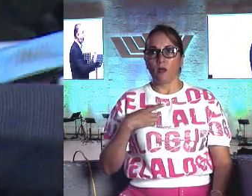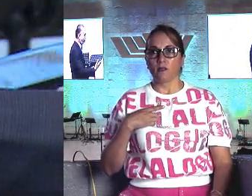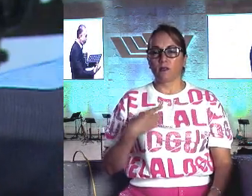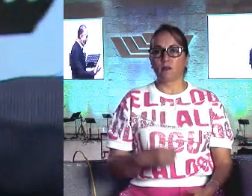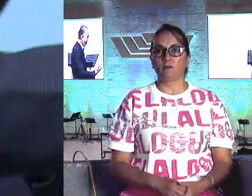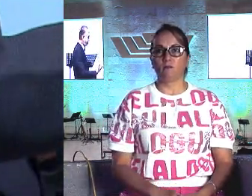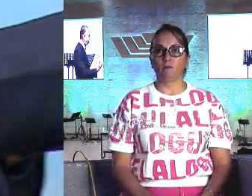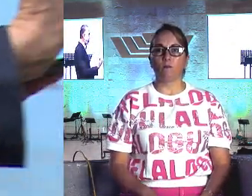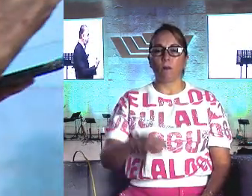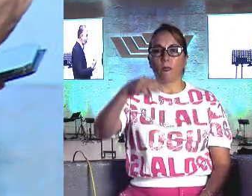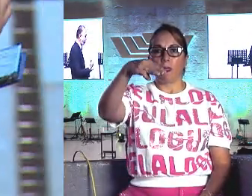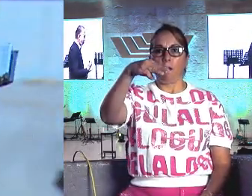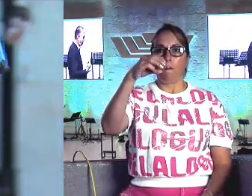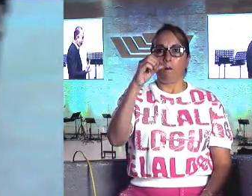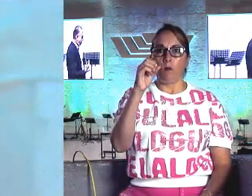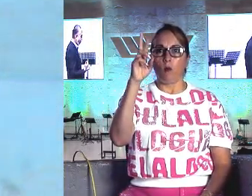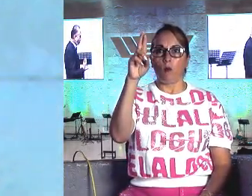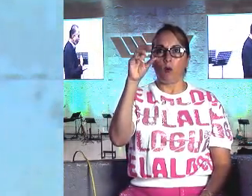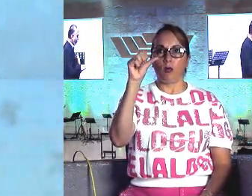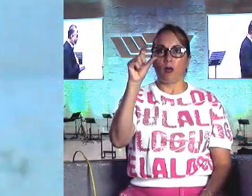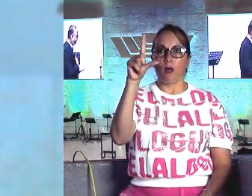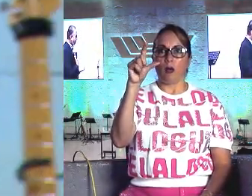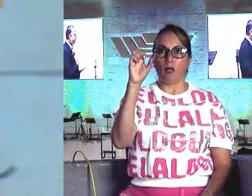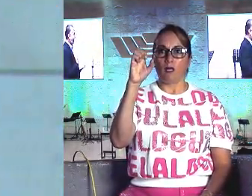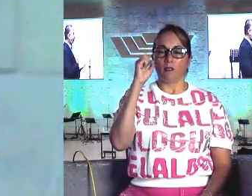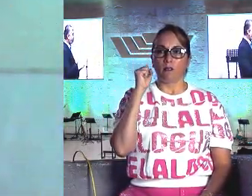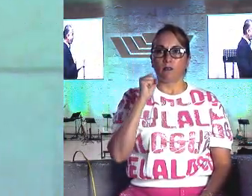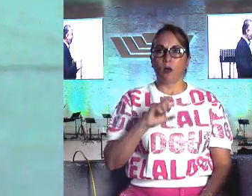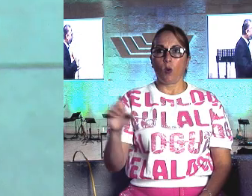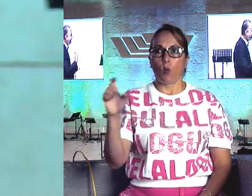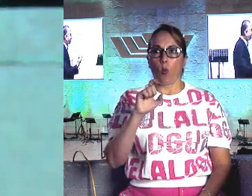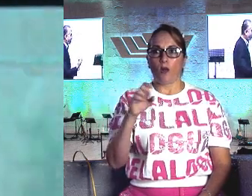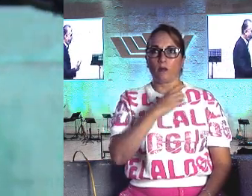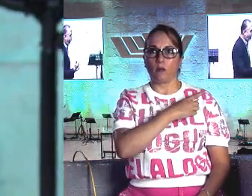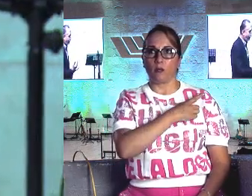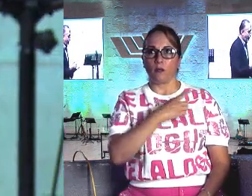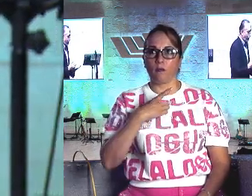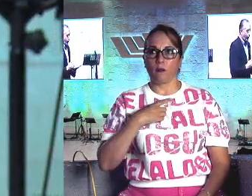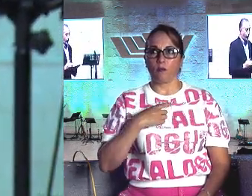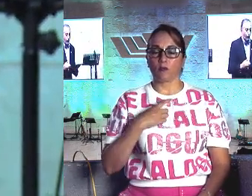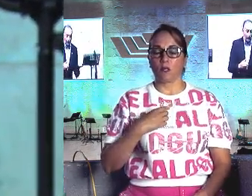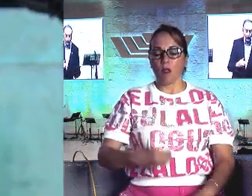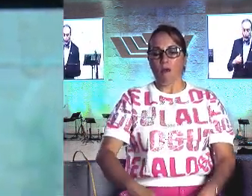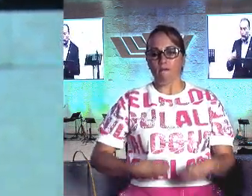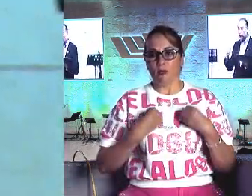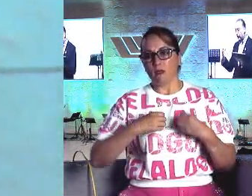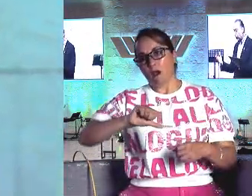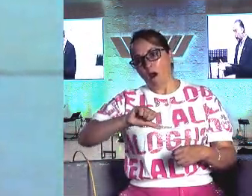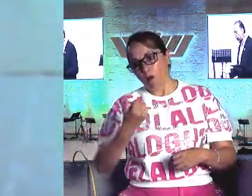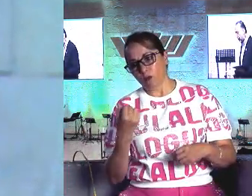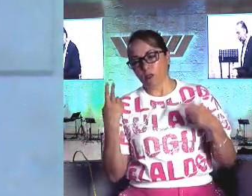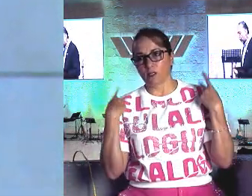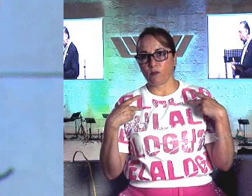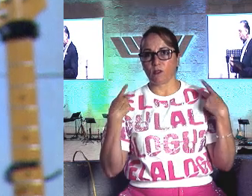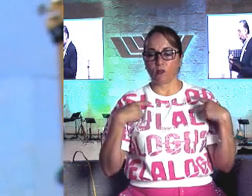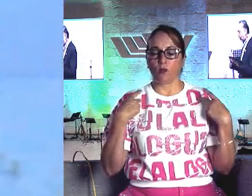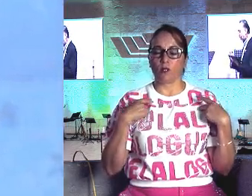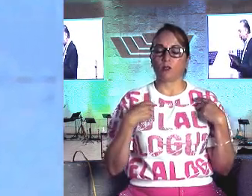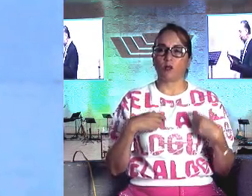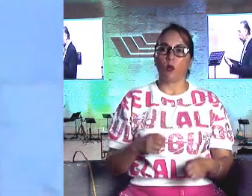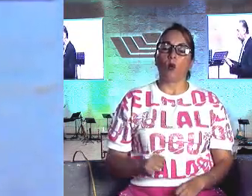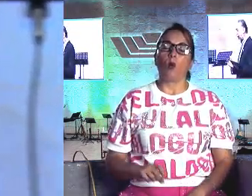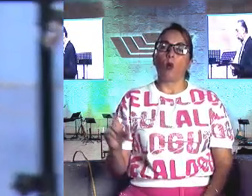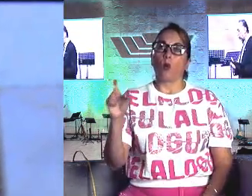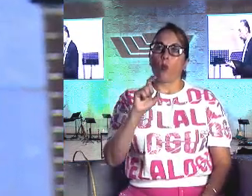favores que te hicieron, cuando sientes que le debes la vida a alguien, cuando alguien te consiguió un empleo, cuando alguien